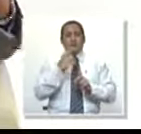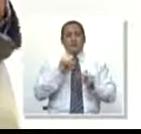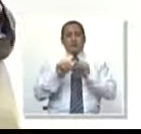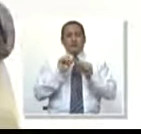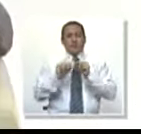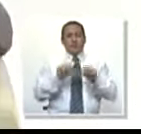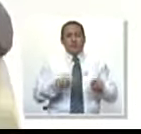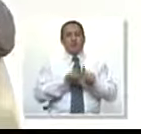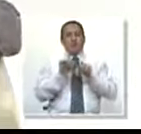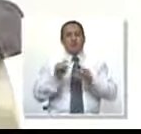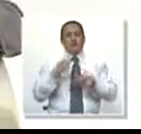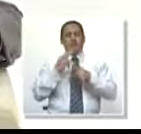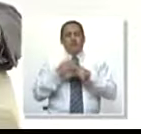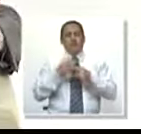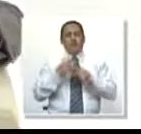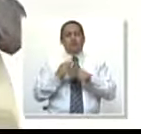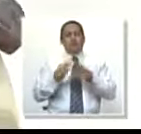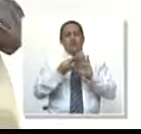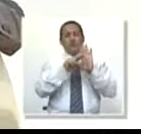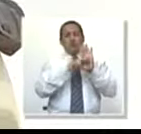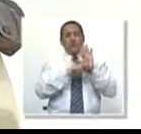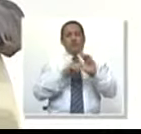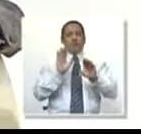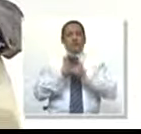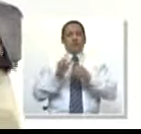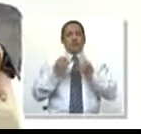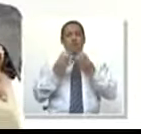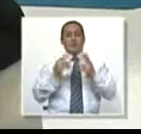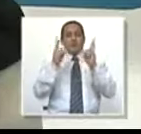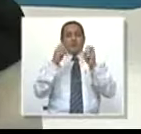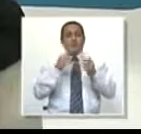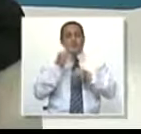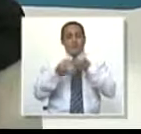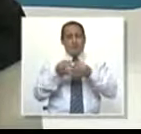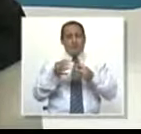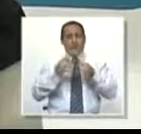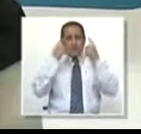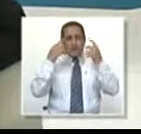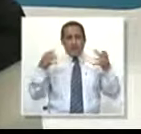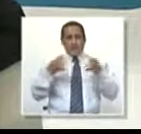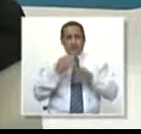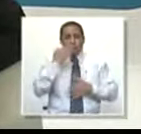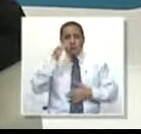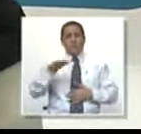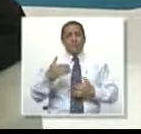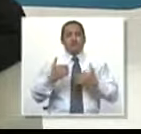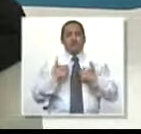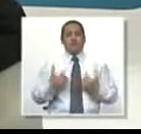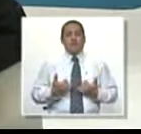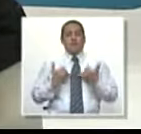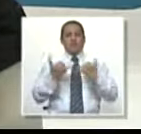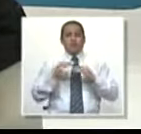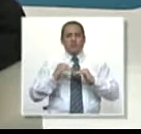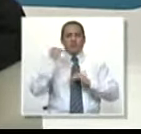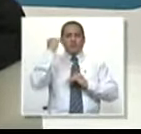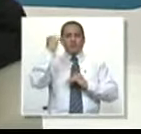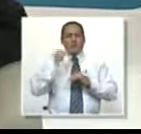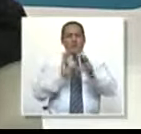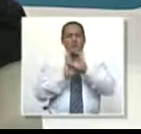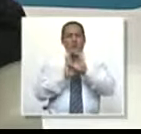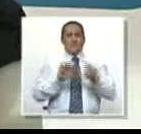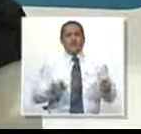insisto ese tema tiene Rango de Norma constitucional es un buen tema para tenerlo presente que la convención de derechos del niño tiene Rango